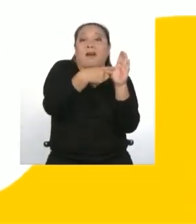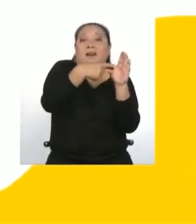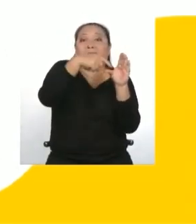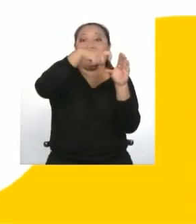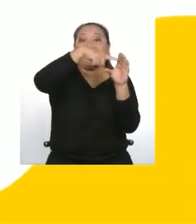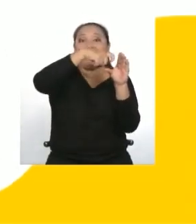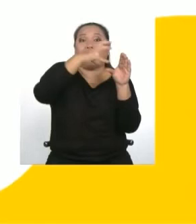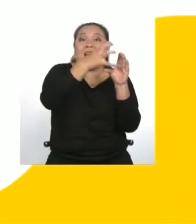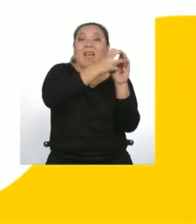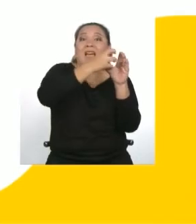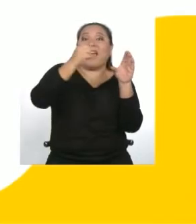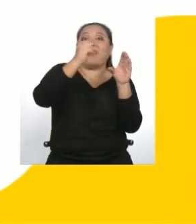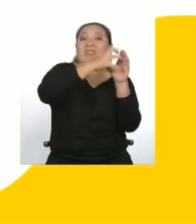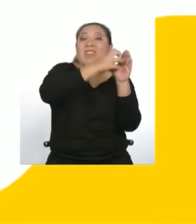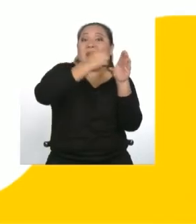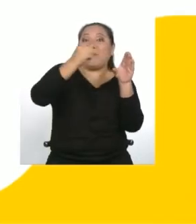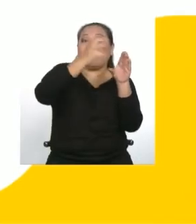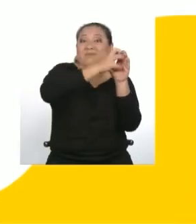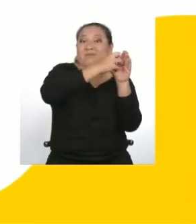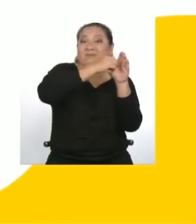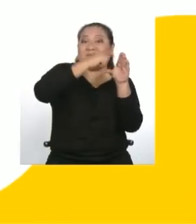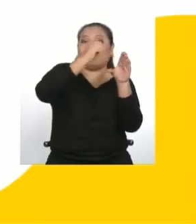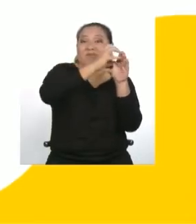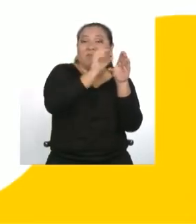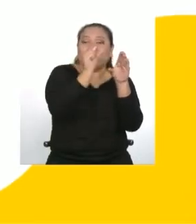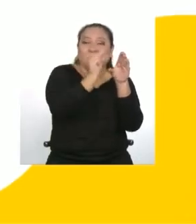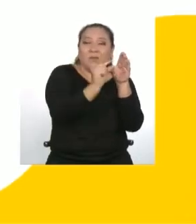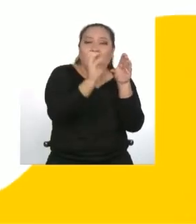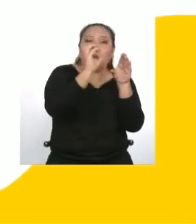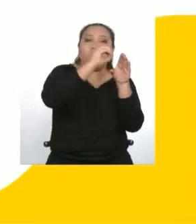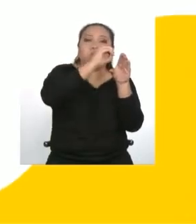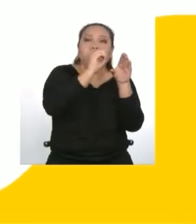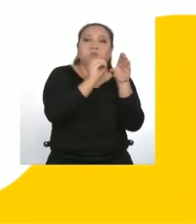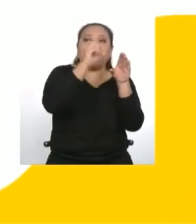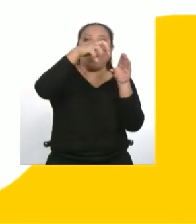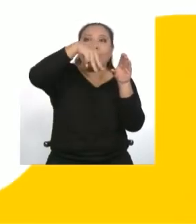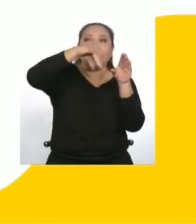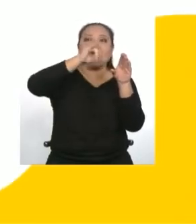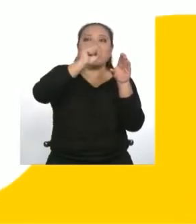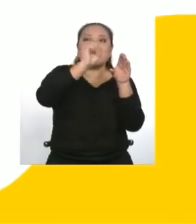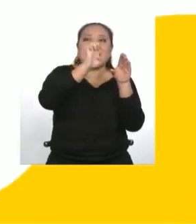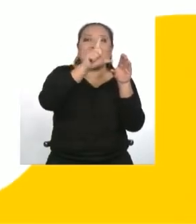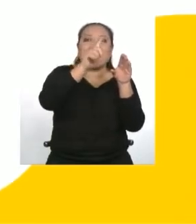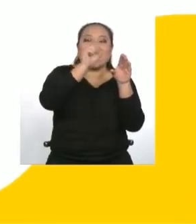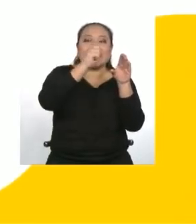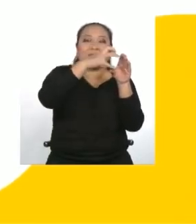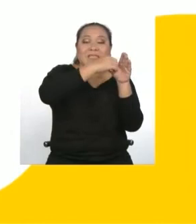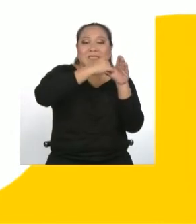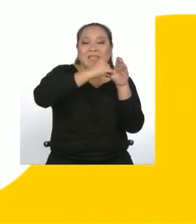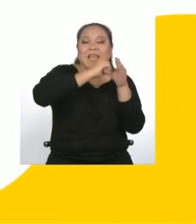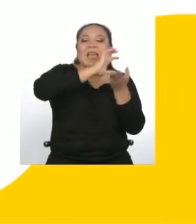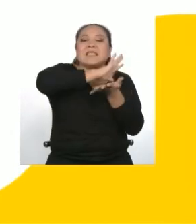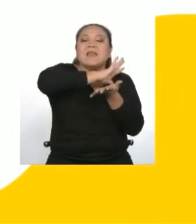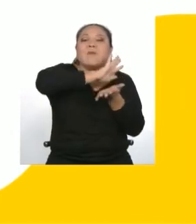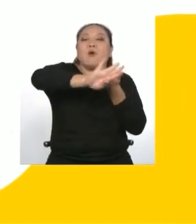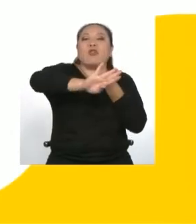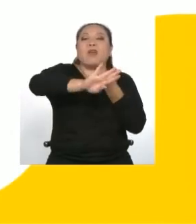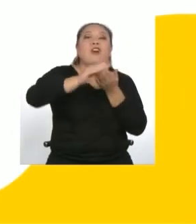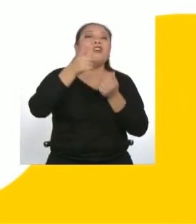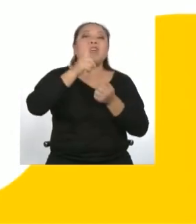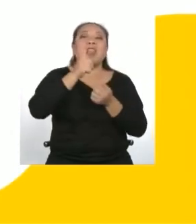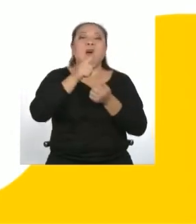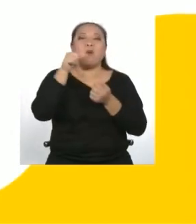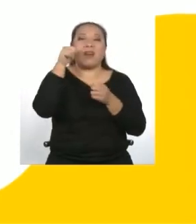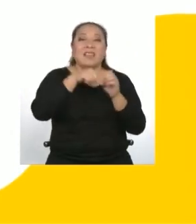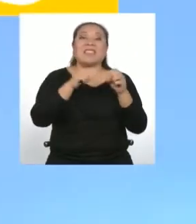la mugre y los fragmentos de virus destruidos en pequeñas burbujas llamadas micelas que se eliminan con el agua. Es decir, el virus